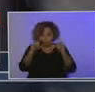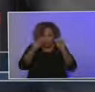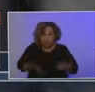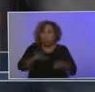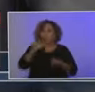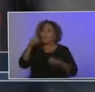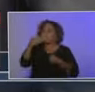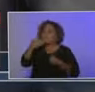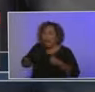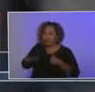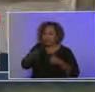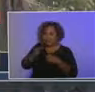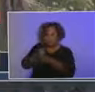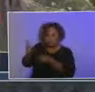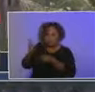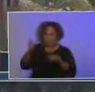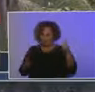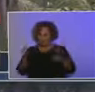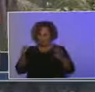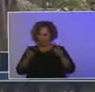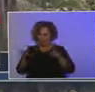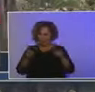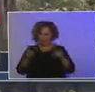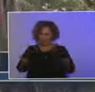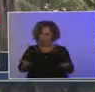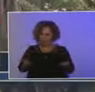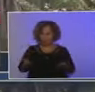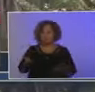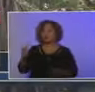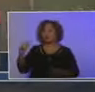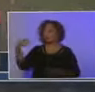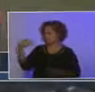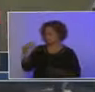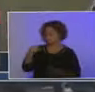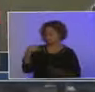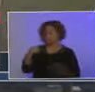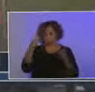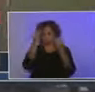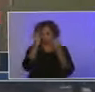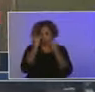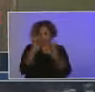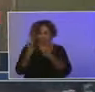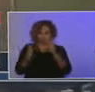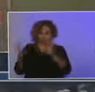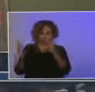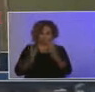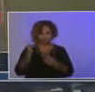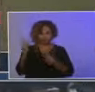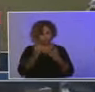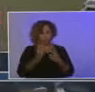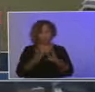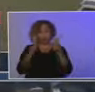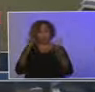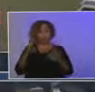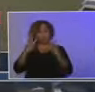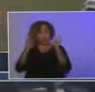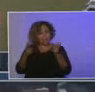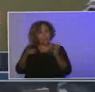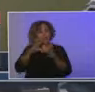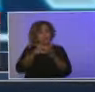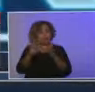maldad? Sí, mira, yo tengo muchos invitados para este tema y no quiero... Estaba pensando cambiar de tema y volver otra